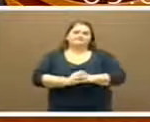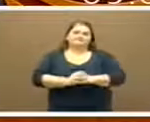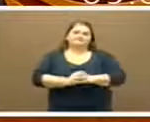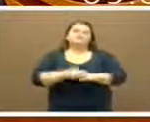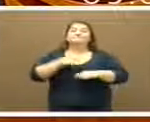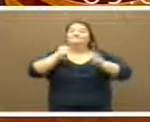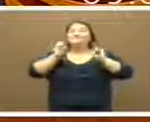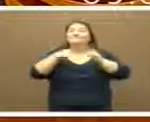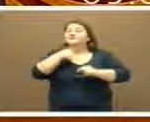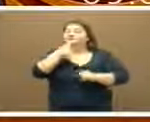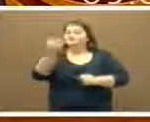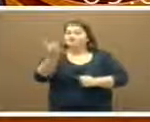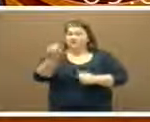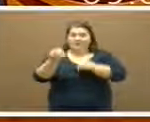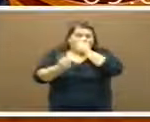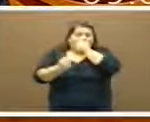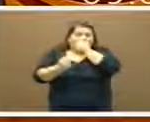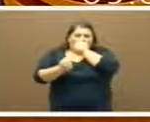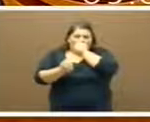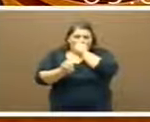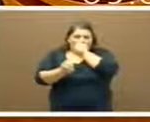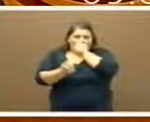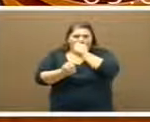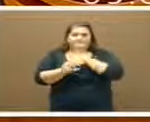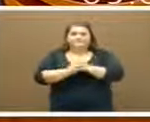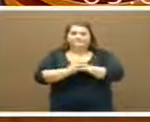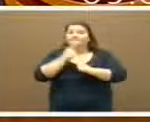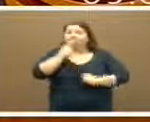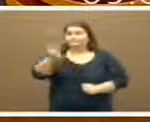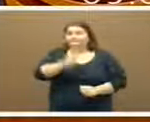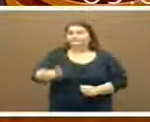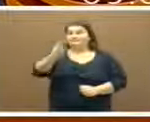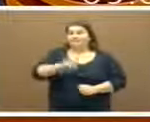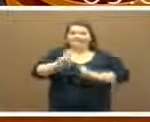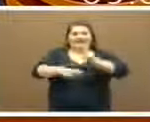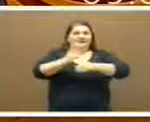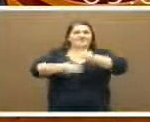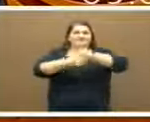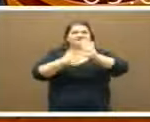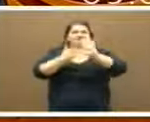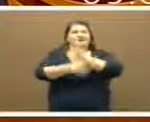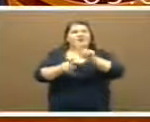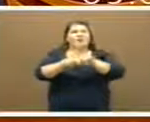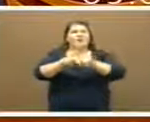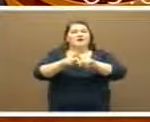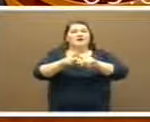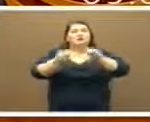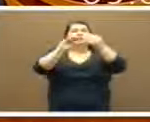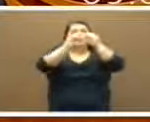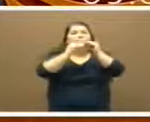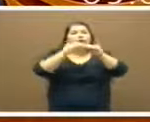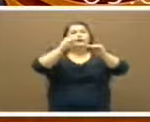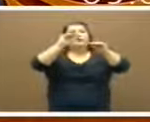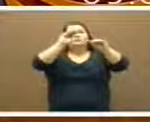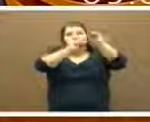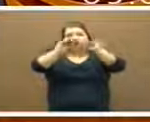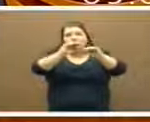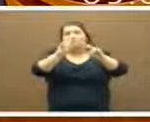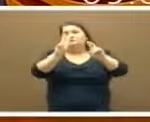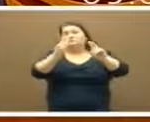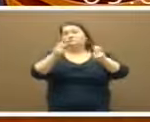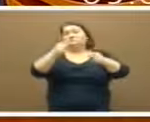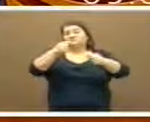decir desde aquí es que, repito y repito, estas enmiendas vienen, no vienen ni a maquillar ni a enriquecer, termino, señor